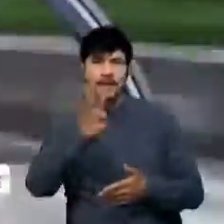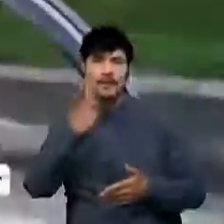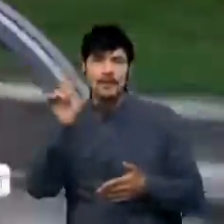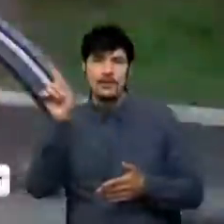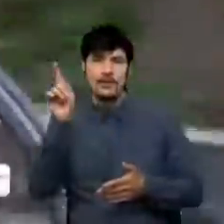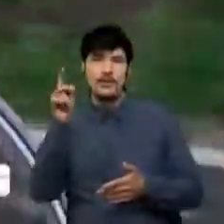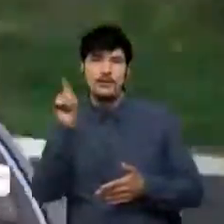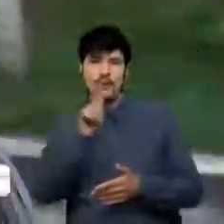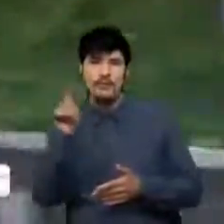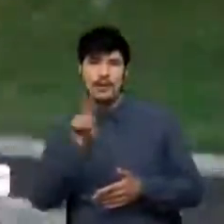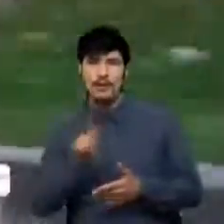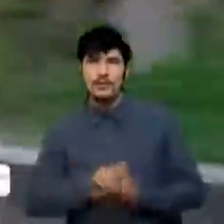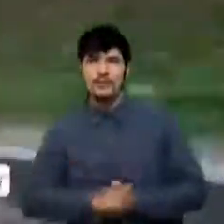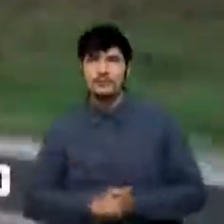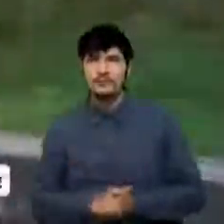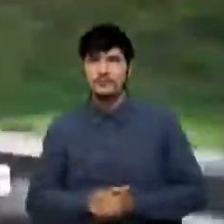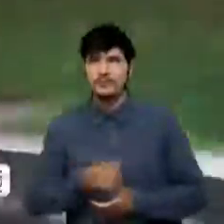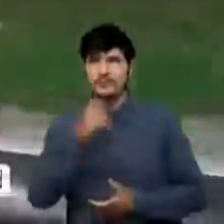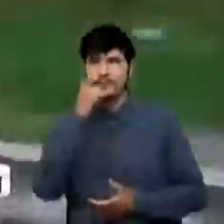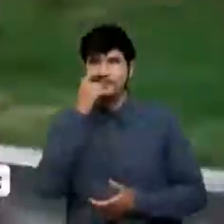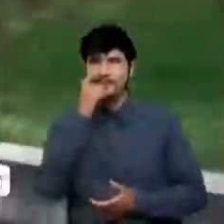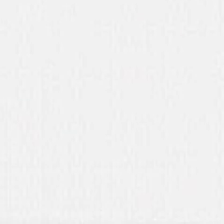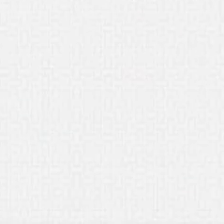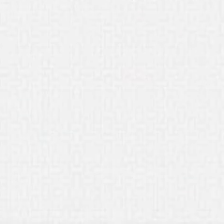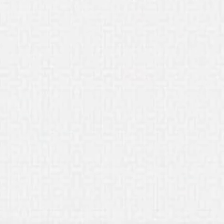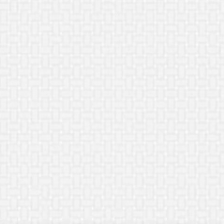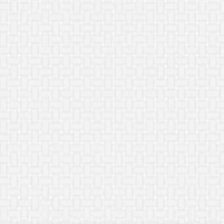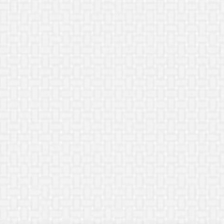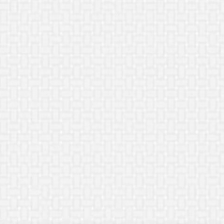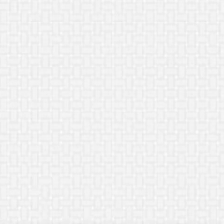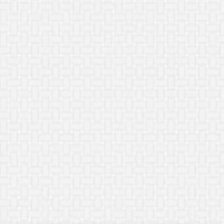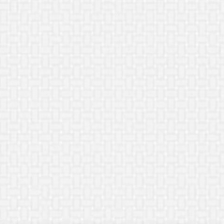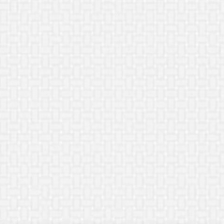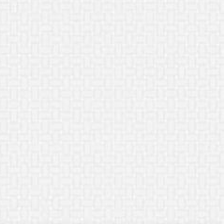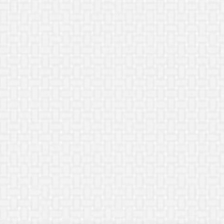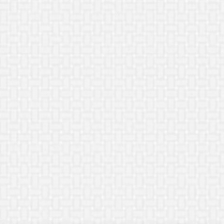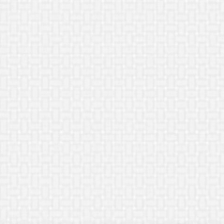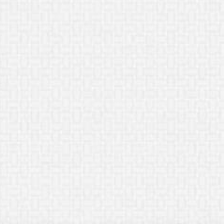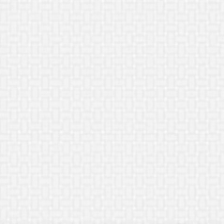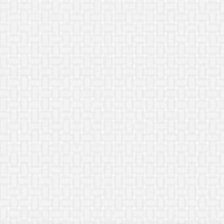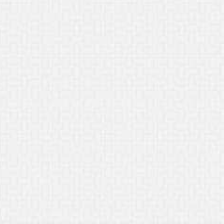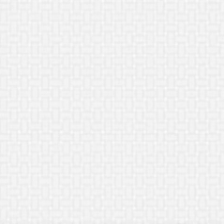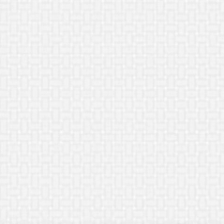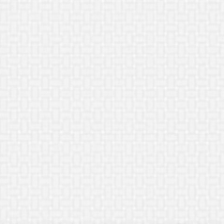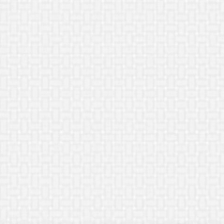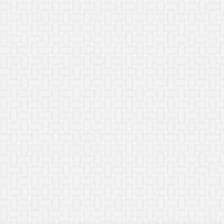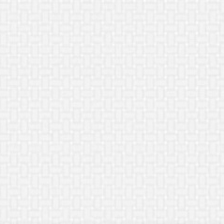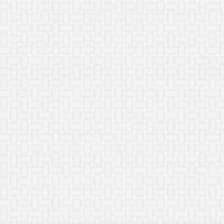latinoamericanos y él es la cuota de Colombia. Canaltro.com